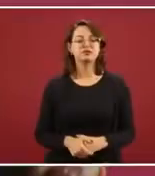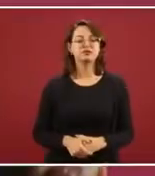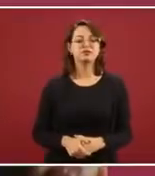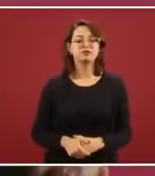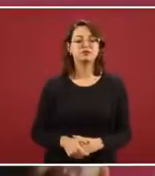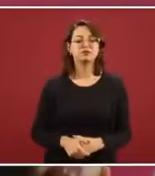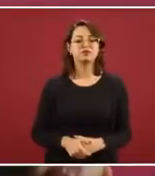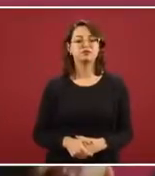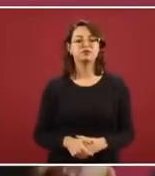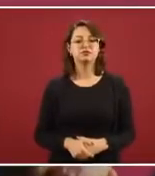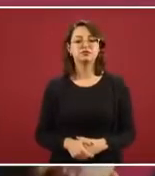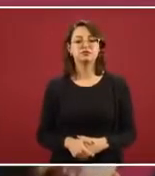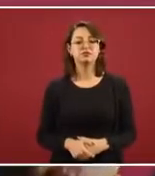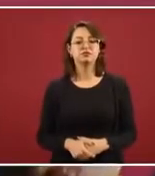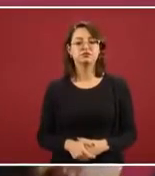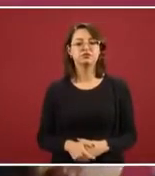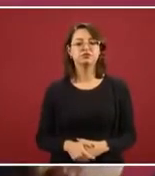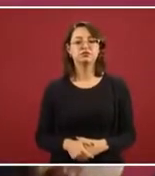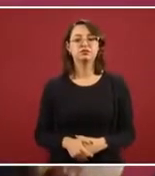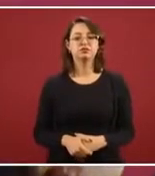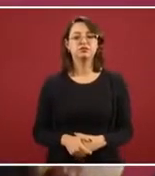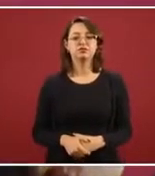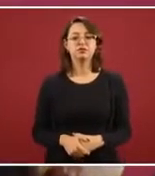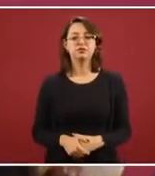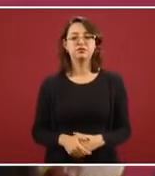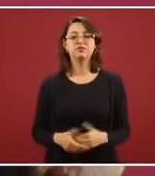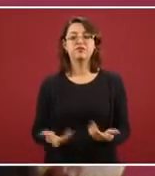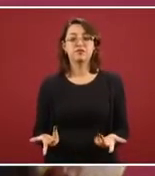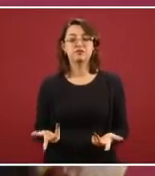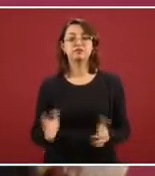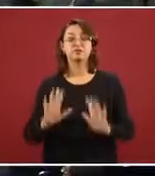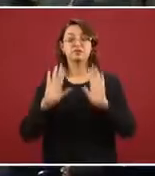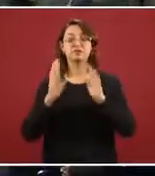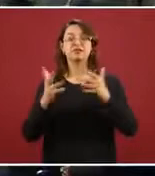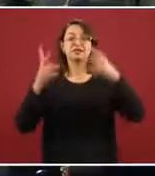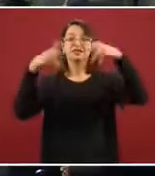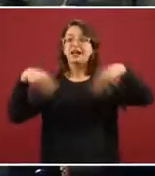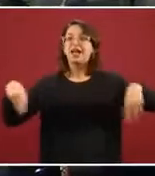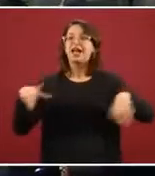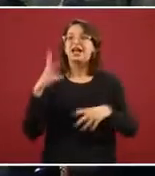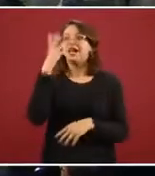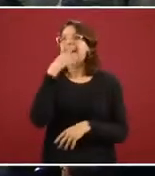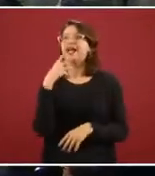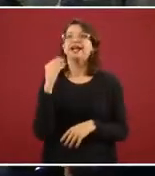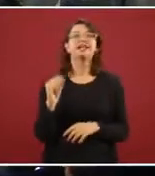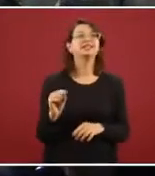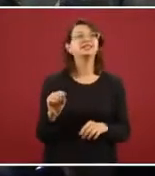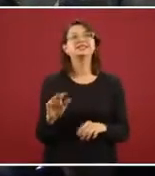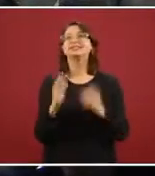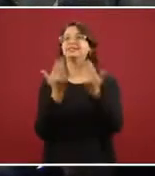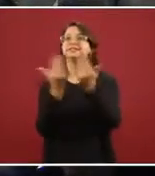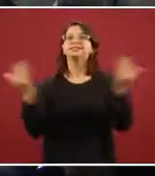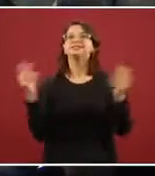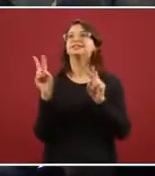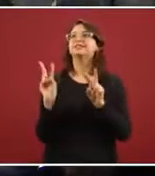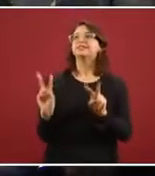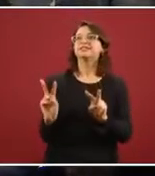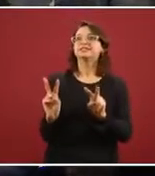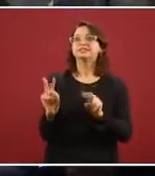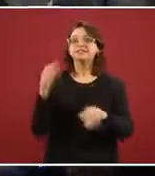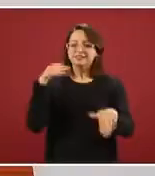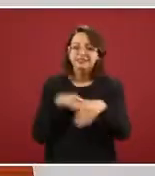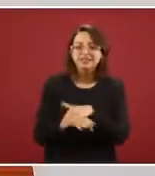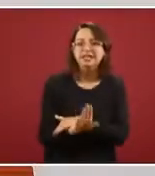pasa 1 yala fachada de la parte frontal y